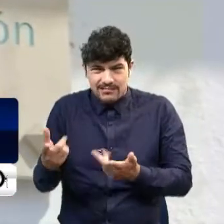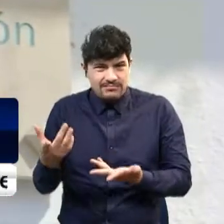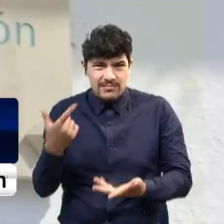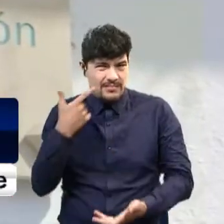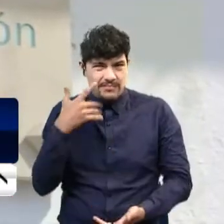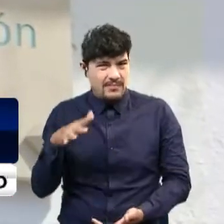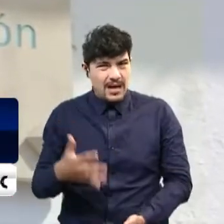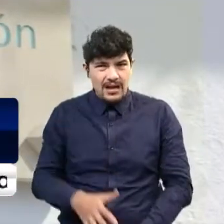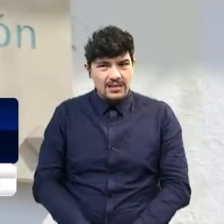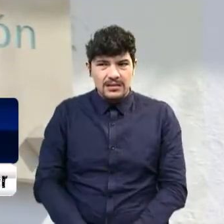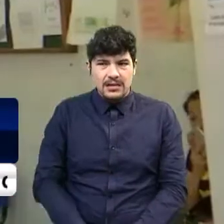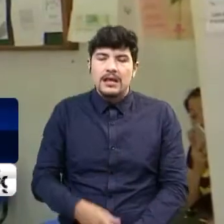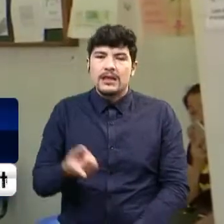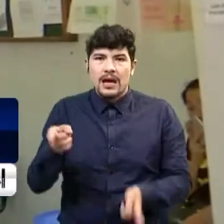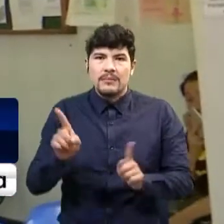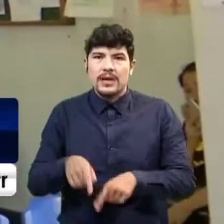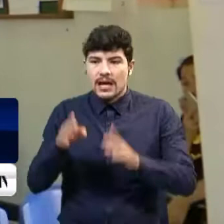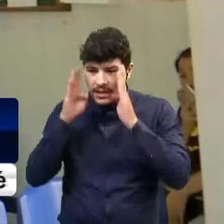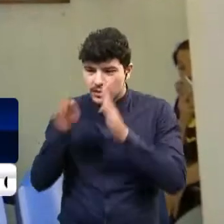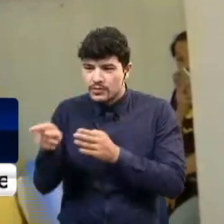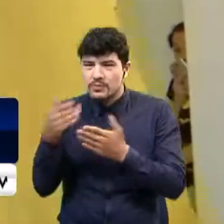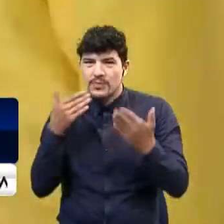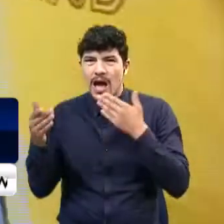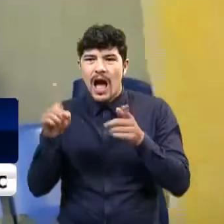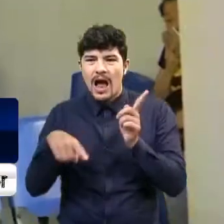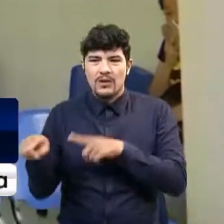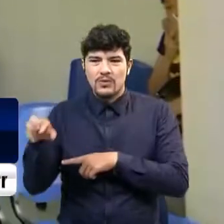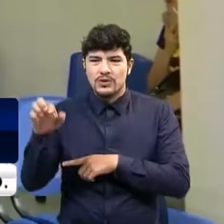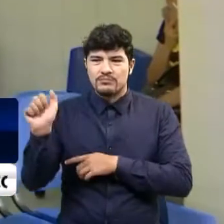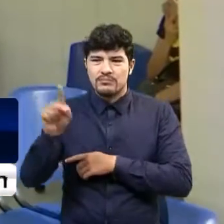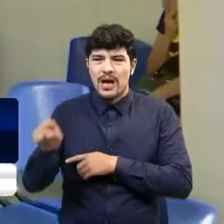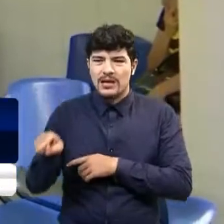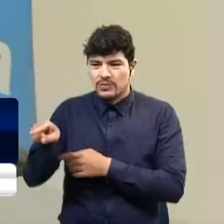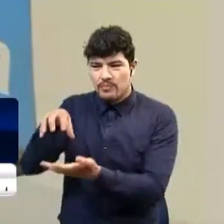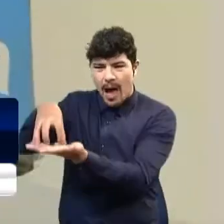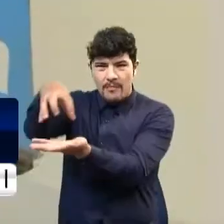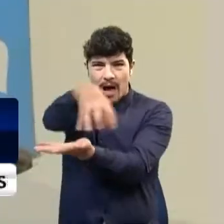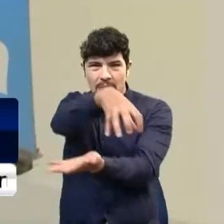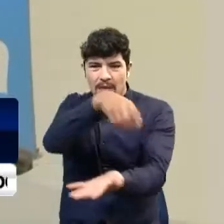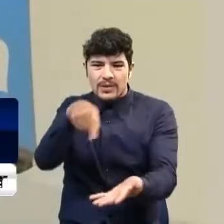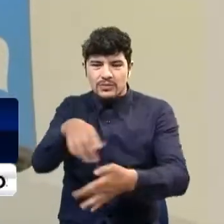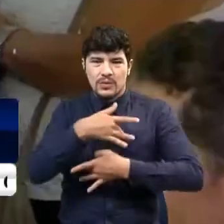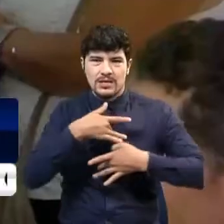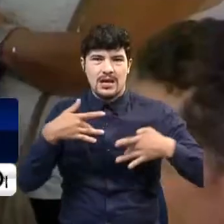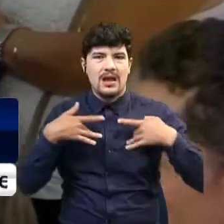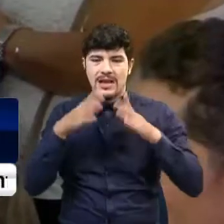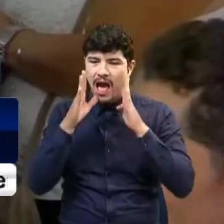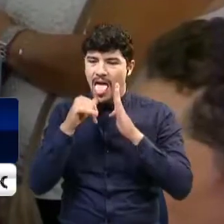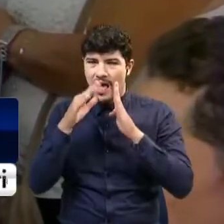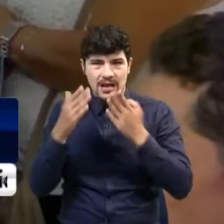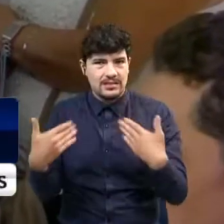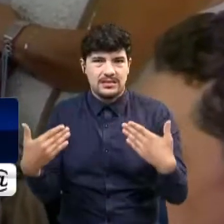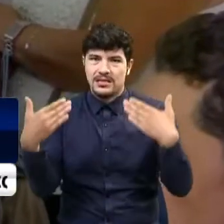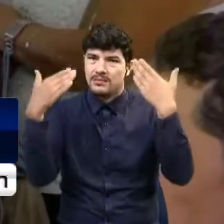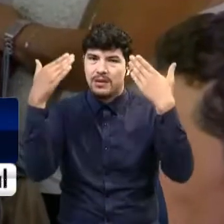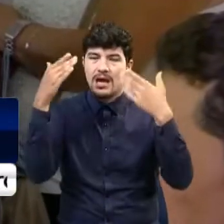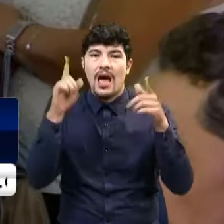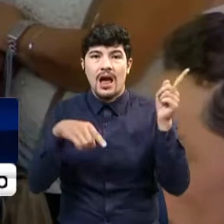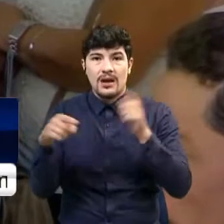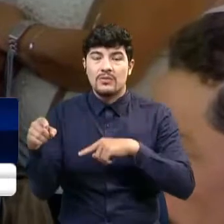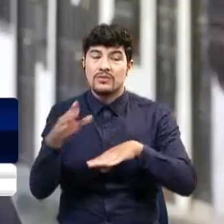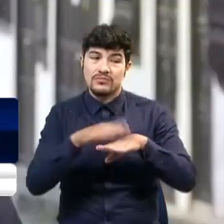atención a veredas también es deficiente pues varios paz han dejado de funcionar y a otros se les ha hecho inversión que se está perdiendo